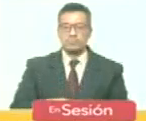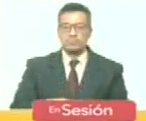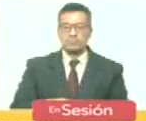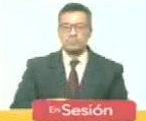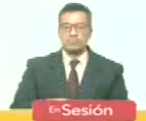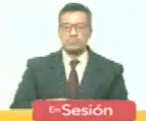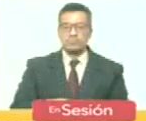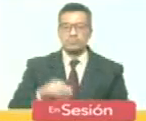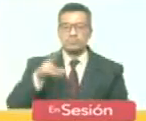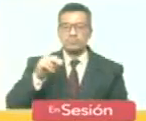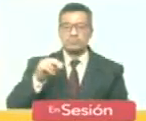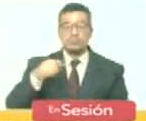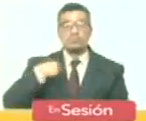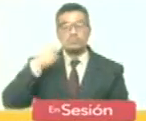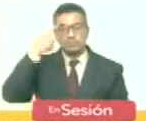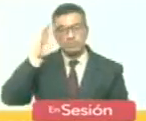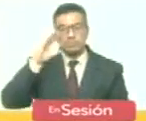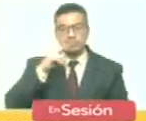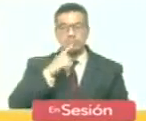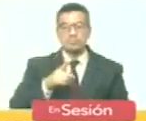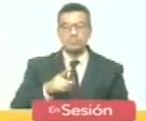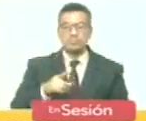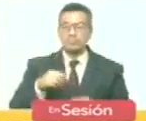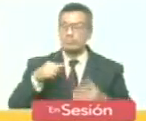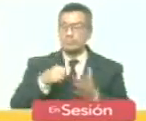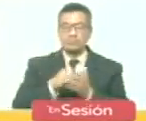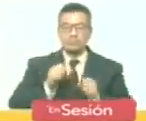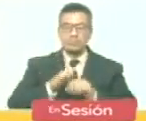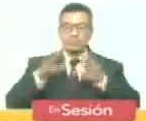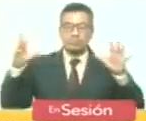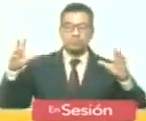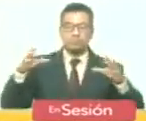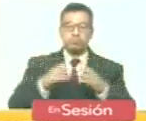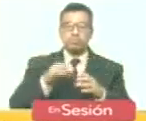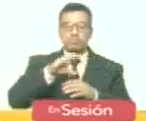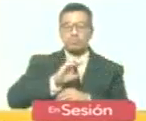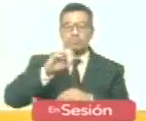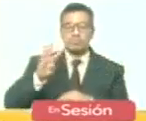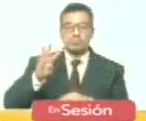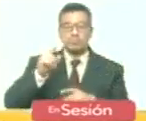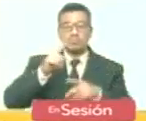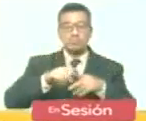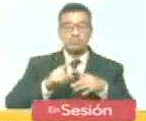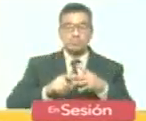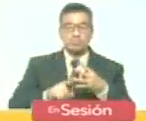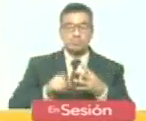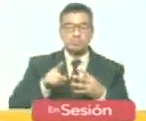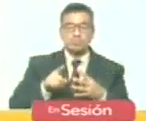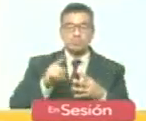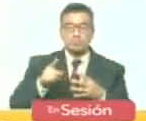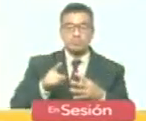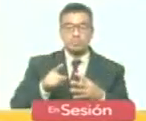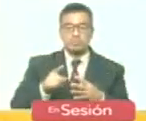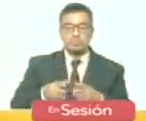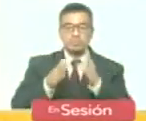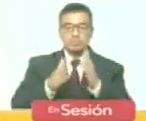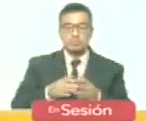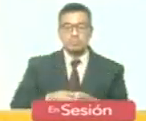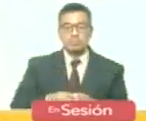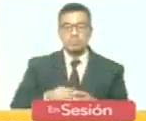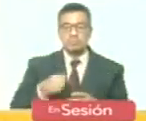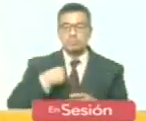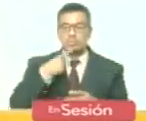que no, afortunadamente, no detonó porque el explosivo C4, y esa es otra de las cosas que después la canalla mediática empezó